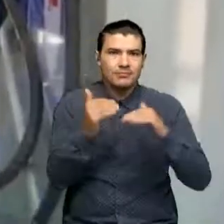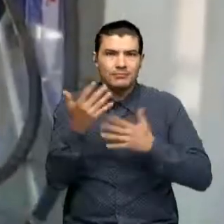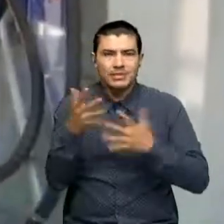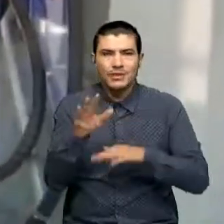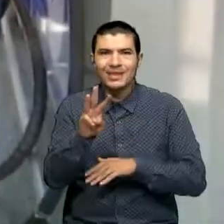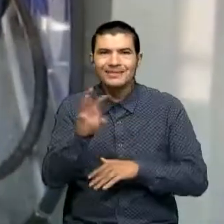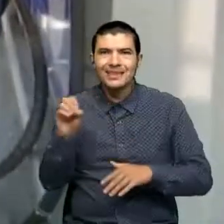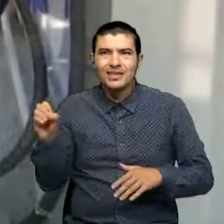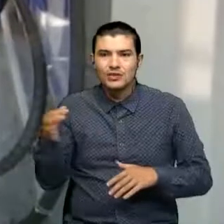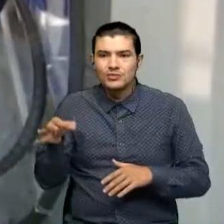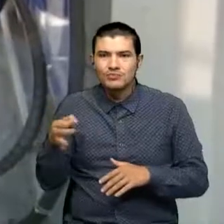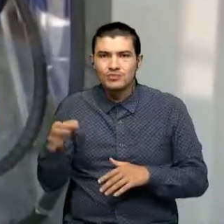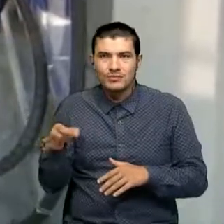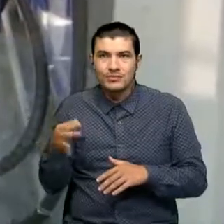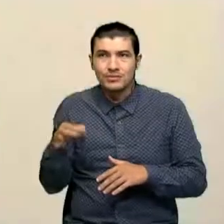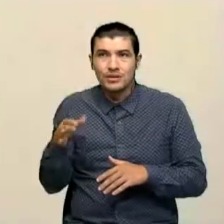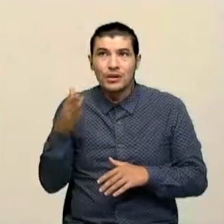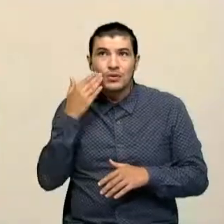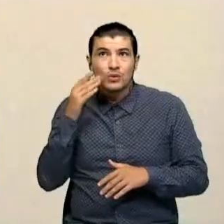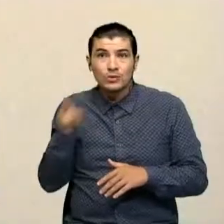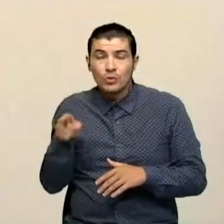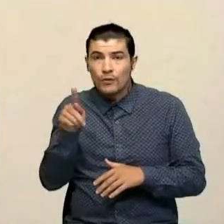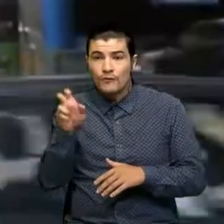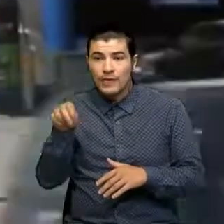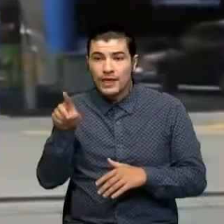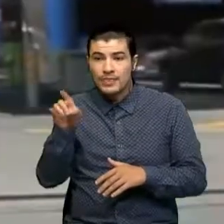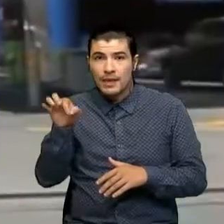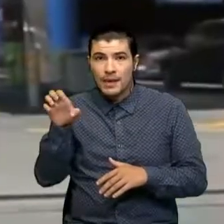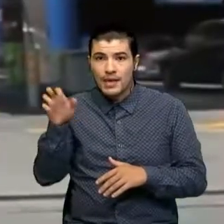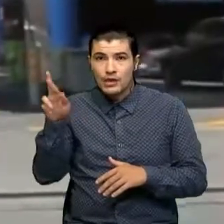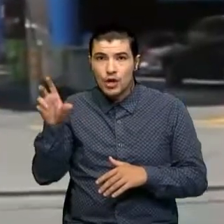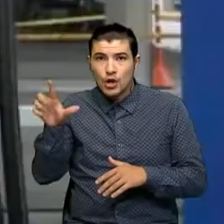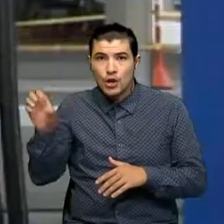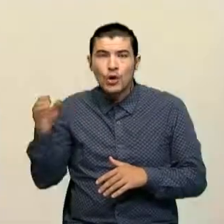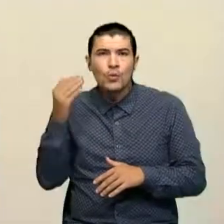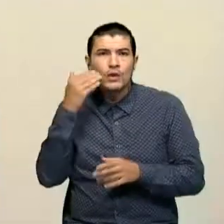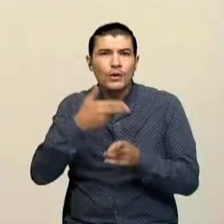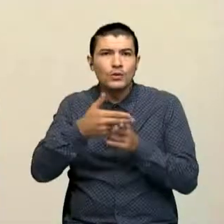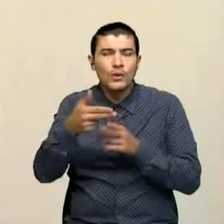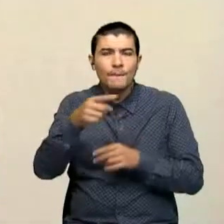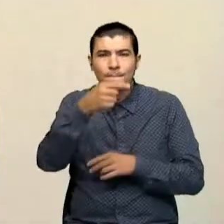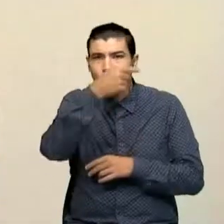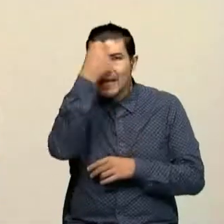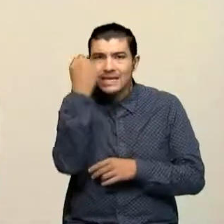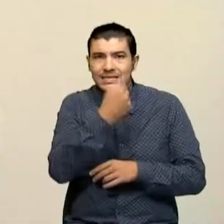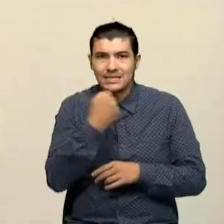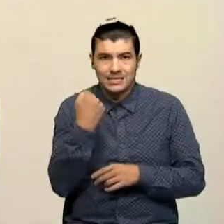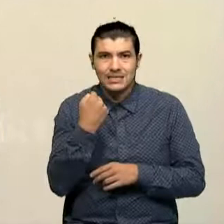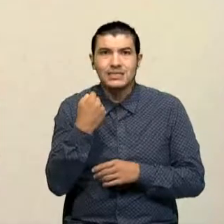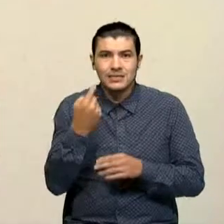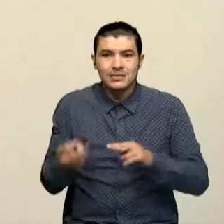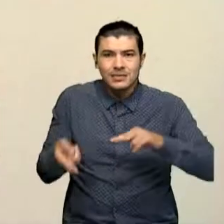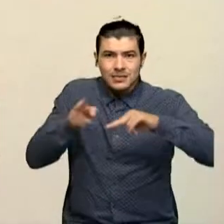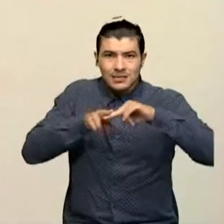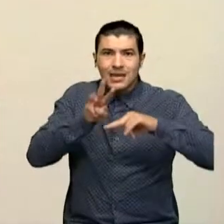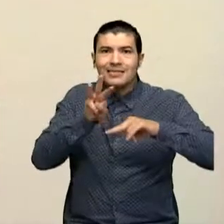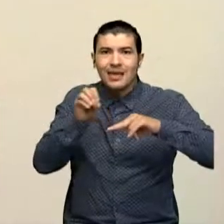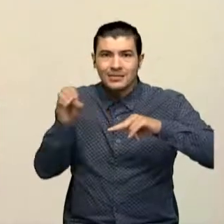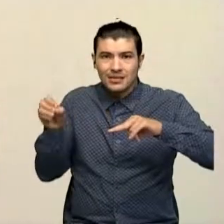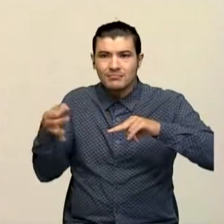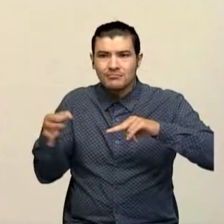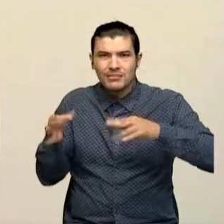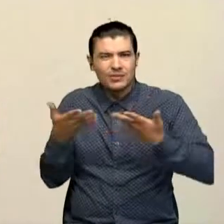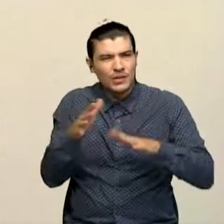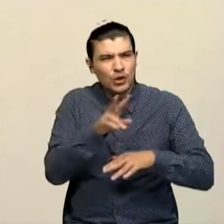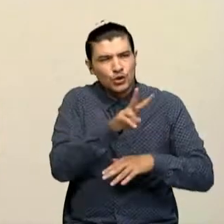300 pesos que a juicio de fendipetróleo será reajustado en septiembre y creemos que va a haber un aumento significativo sobre